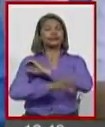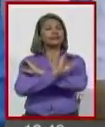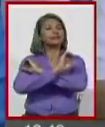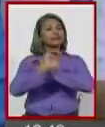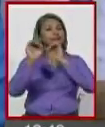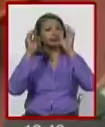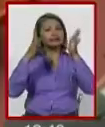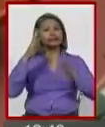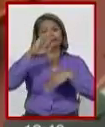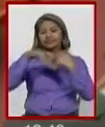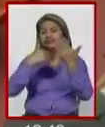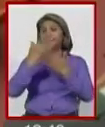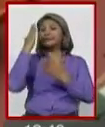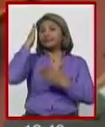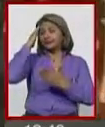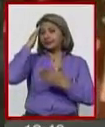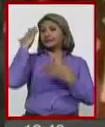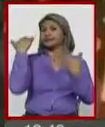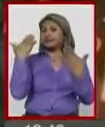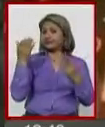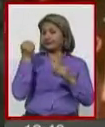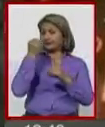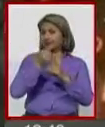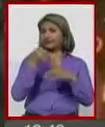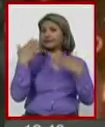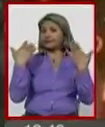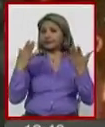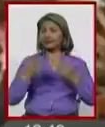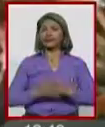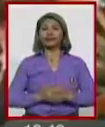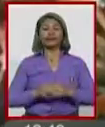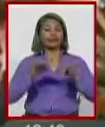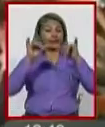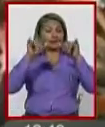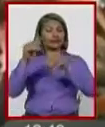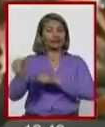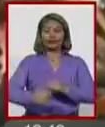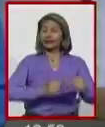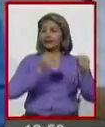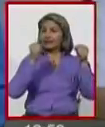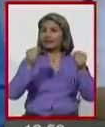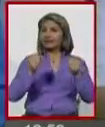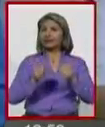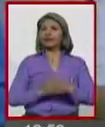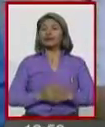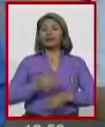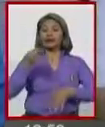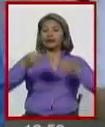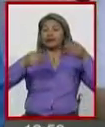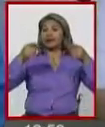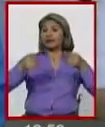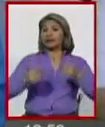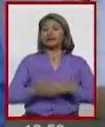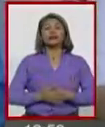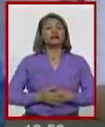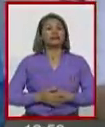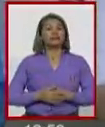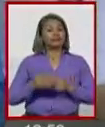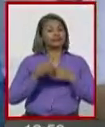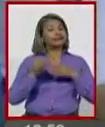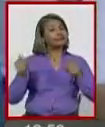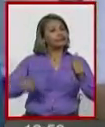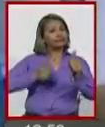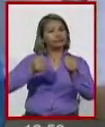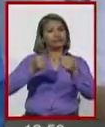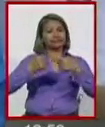Nadie, porque todo el mundo sabe que hay un golpe en curso y el golpe necesita quedarse en el poder, poner los jueces y vía los jueces perseguir a